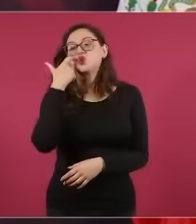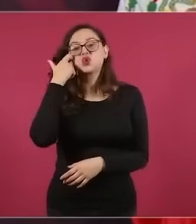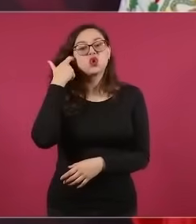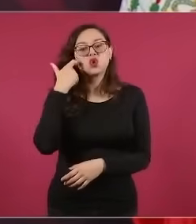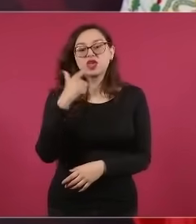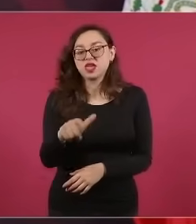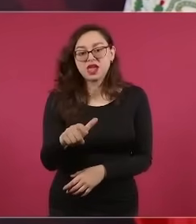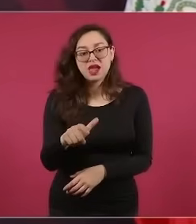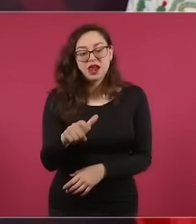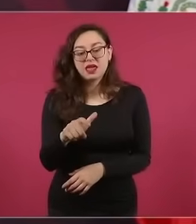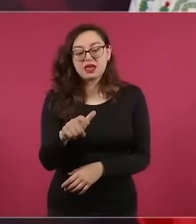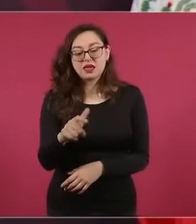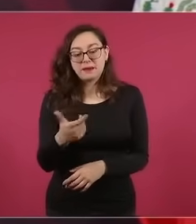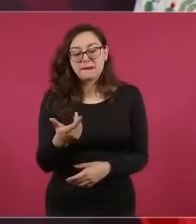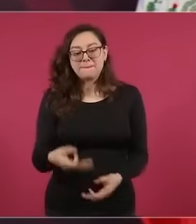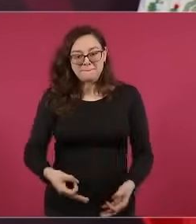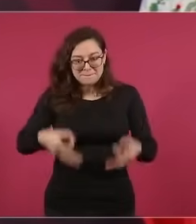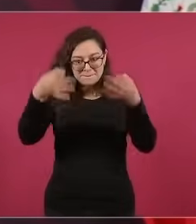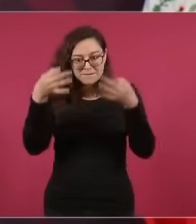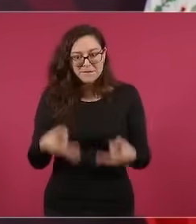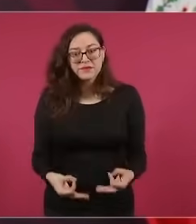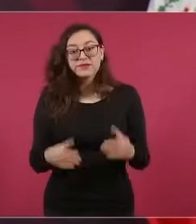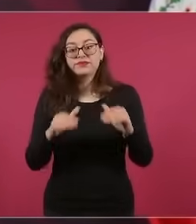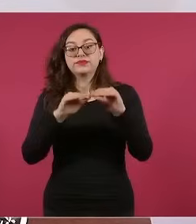quiere una auténtica democracia.